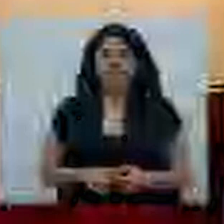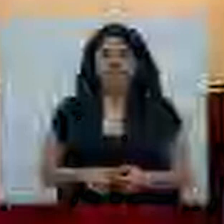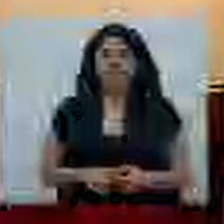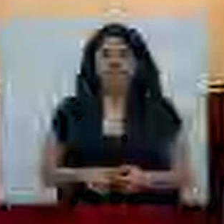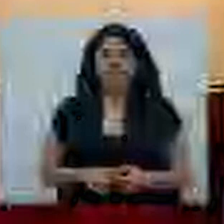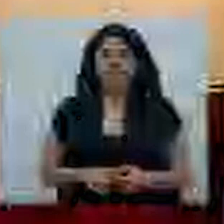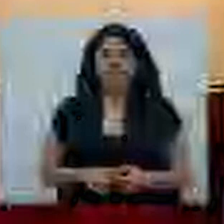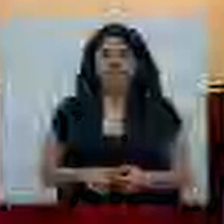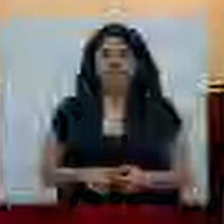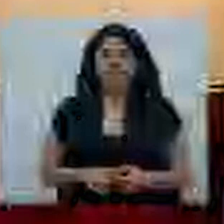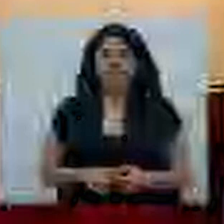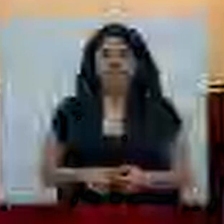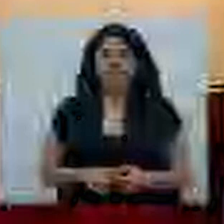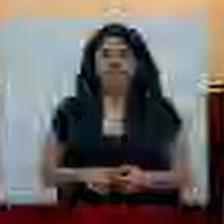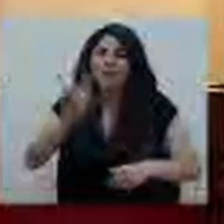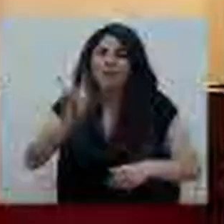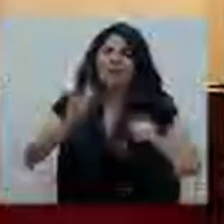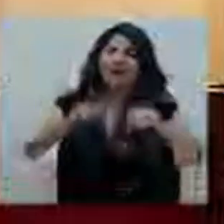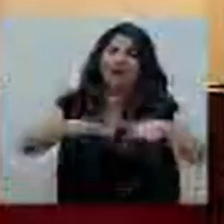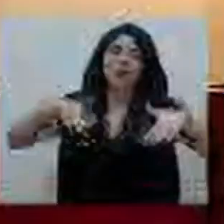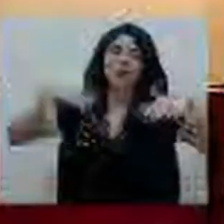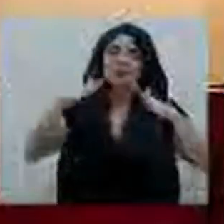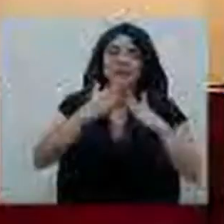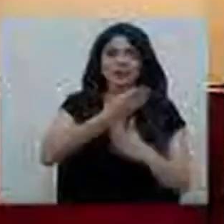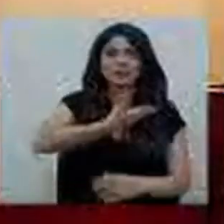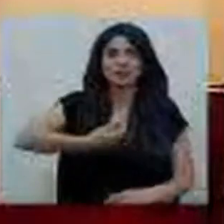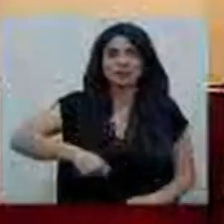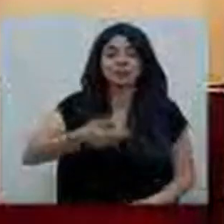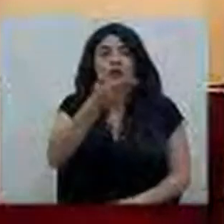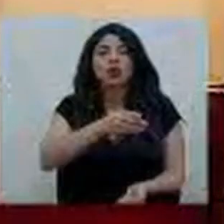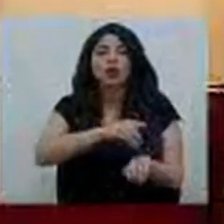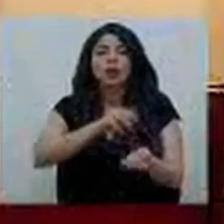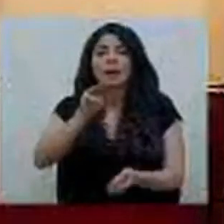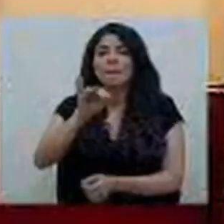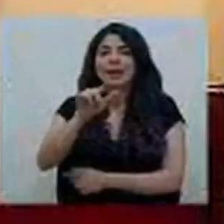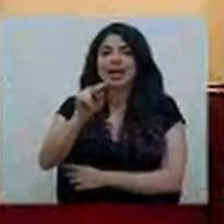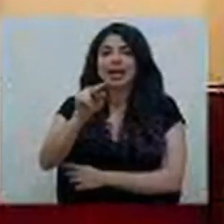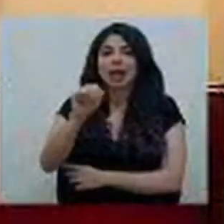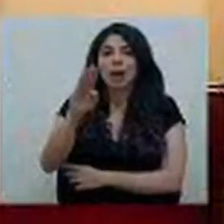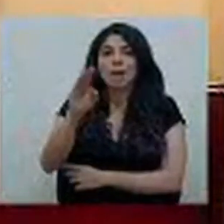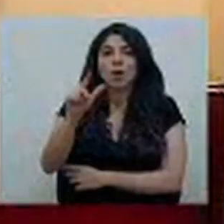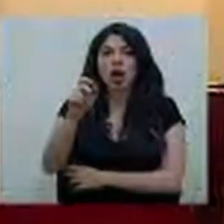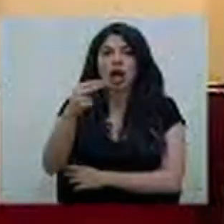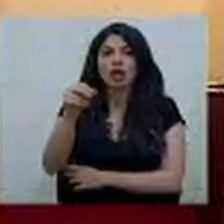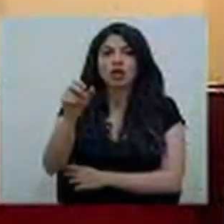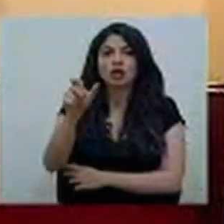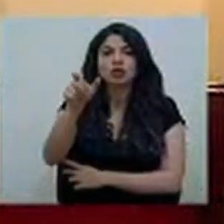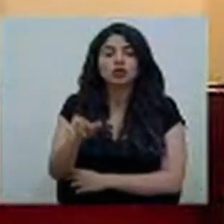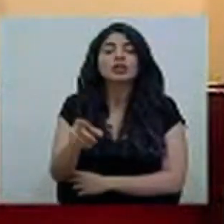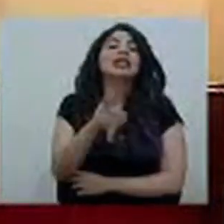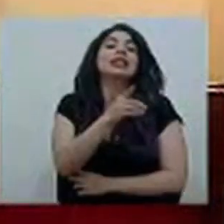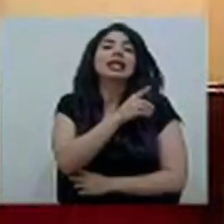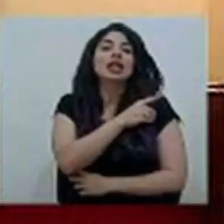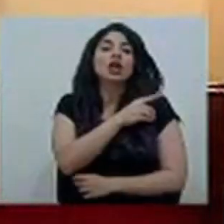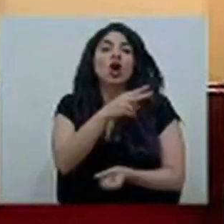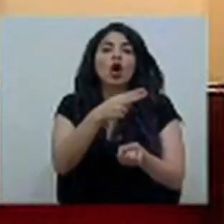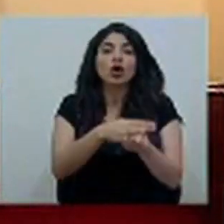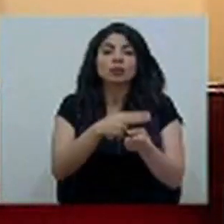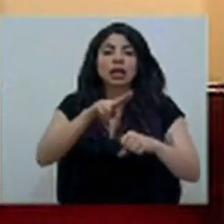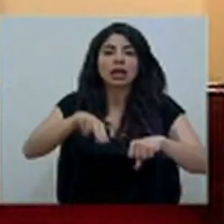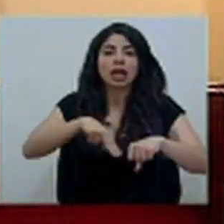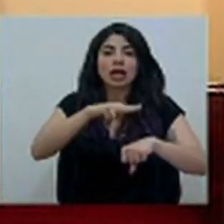presente esta tarde aquí en el auditorio de Casa Presidencial, a la doctora Milena Bolaños, directora del Hospital Nacional de Geriatría y